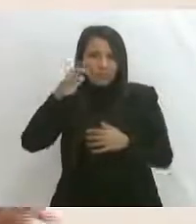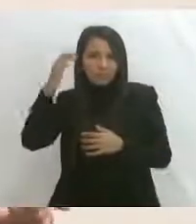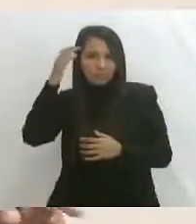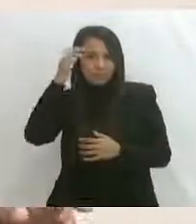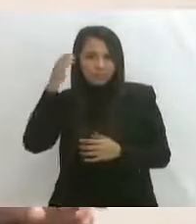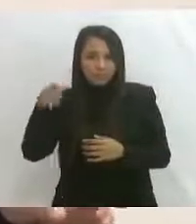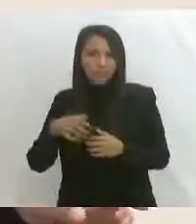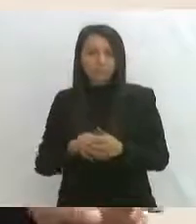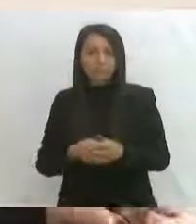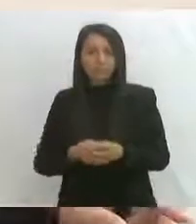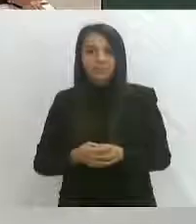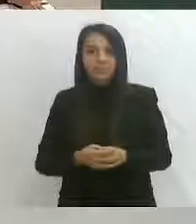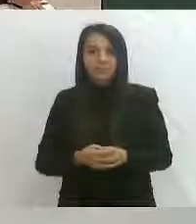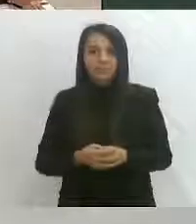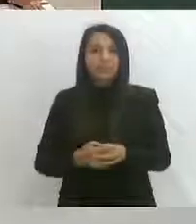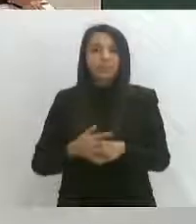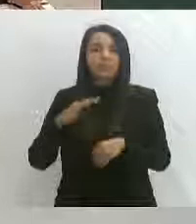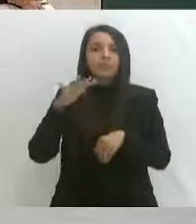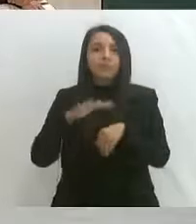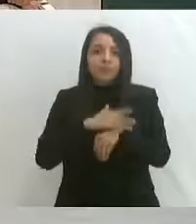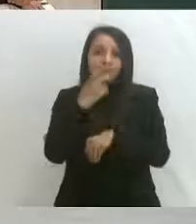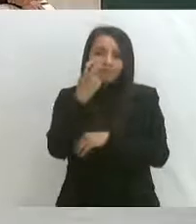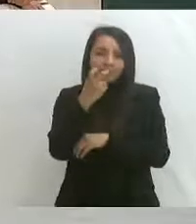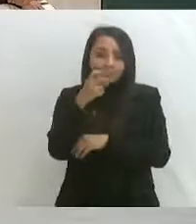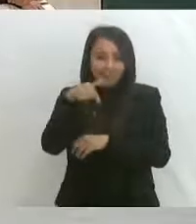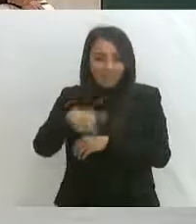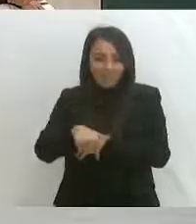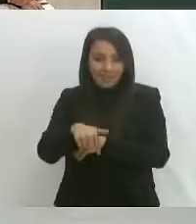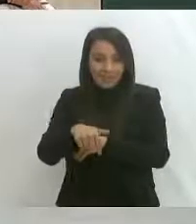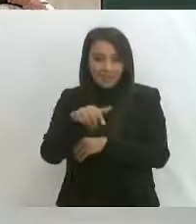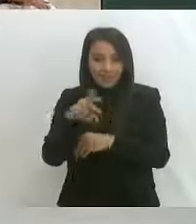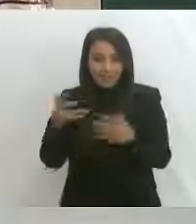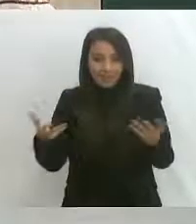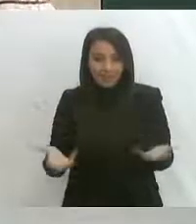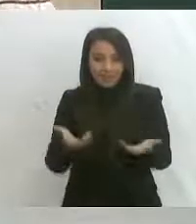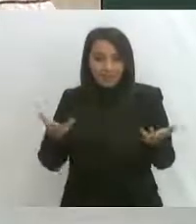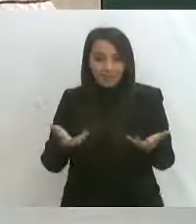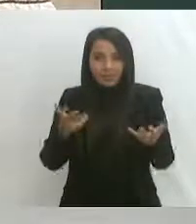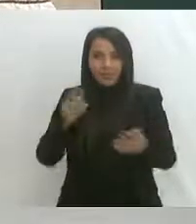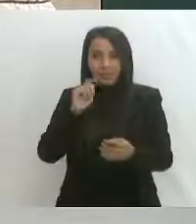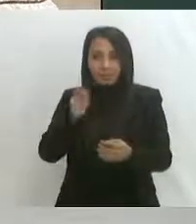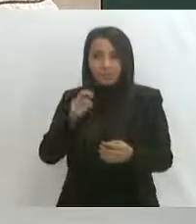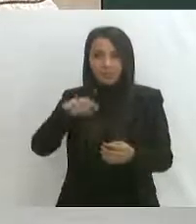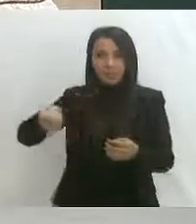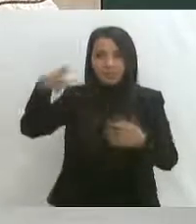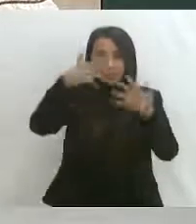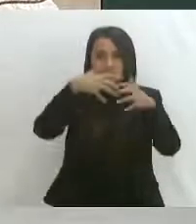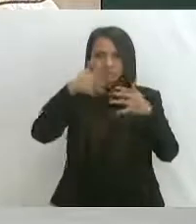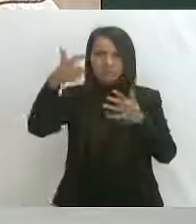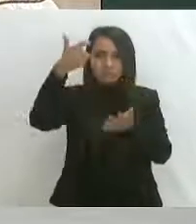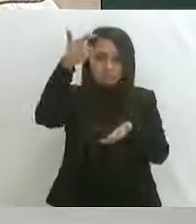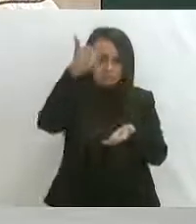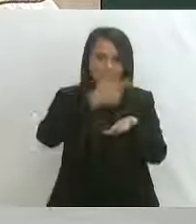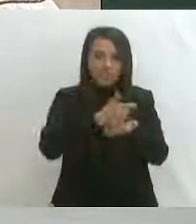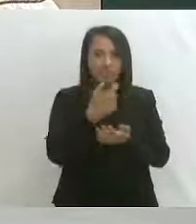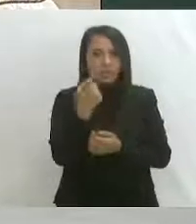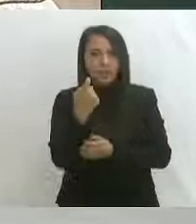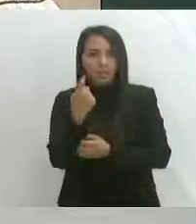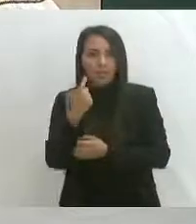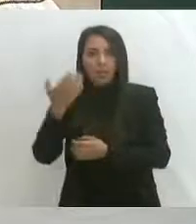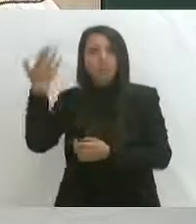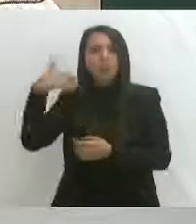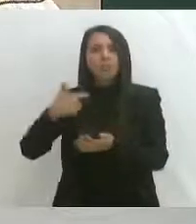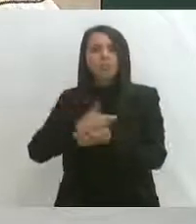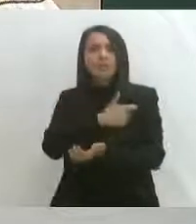Por eso, lo que se está haciendo aquí de cobrar el agua a quienes no pagaban,